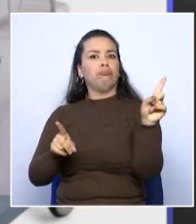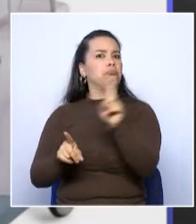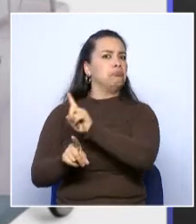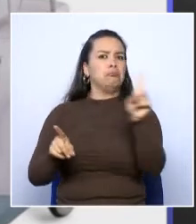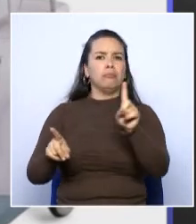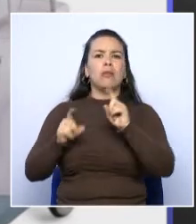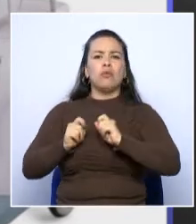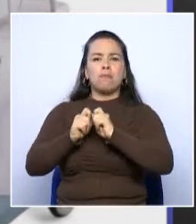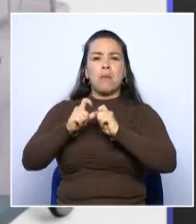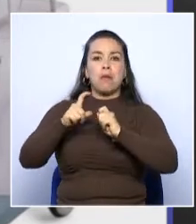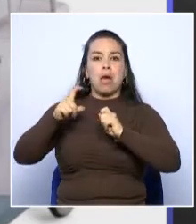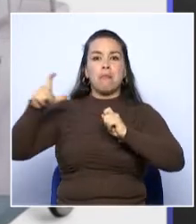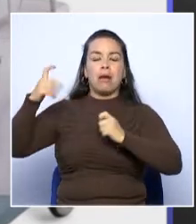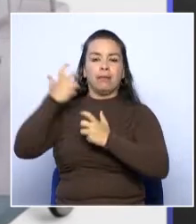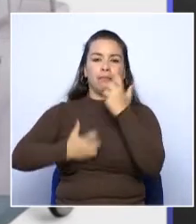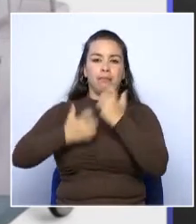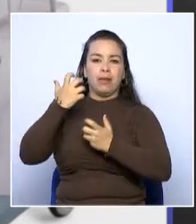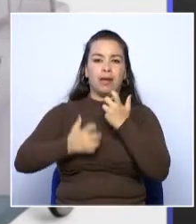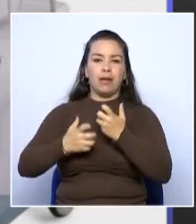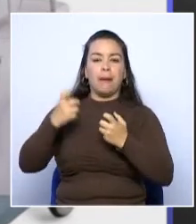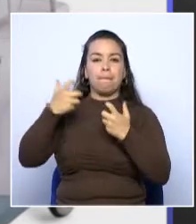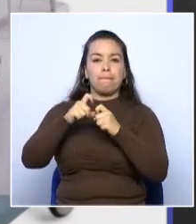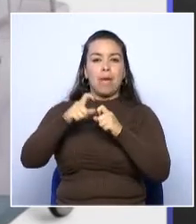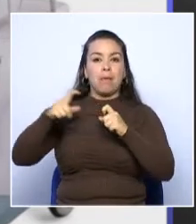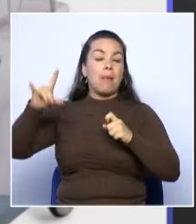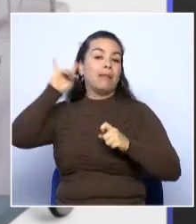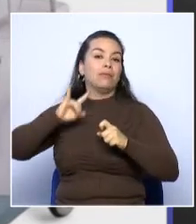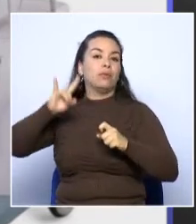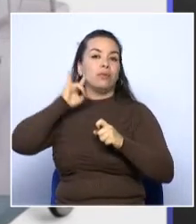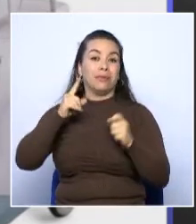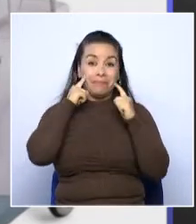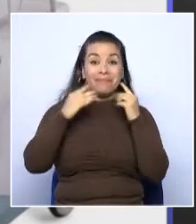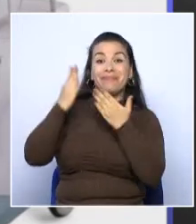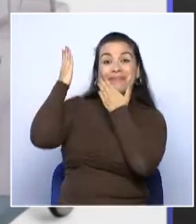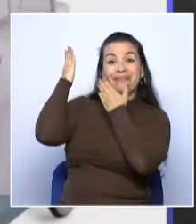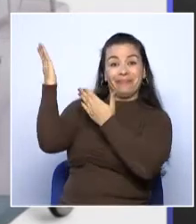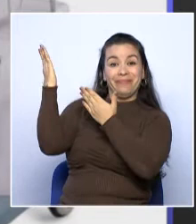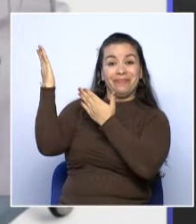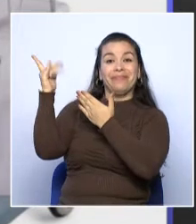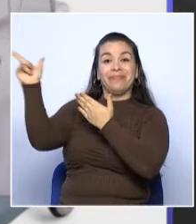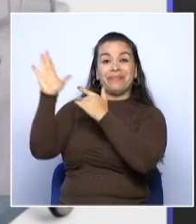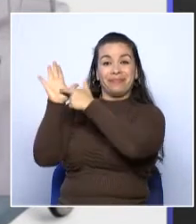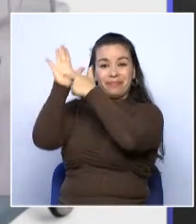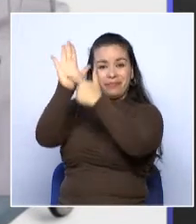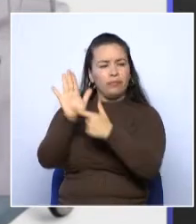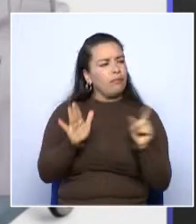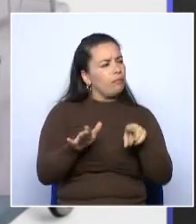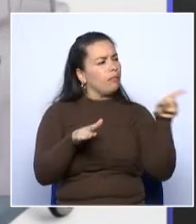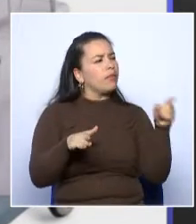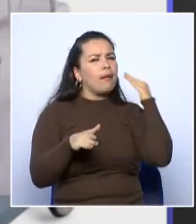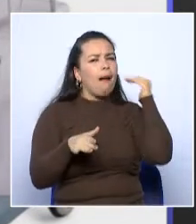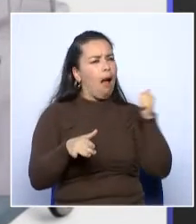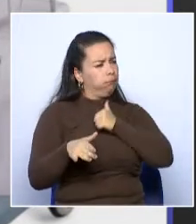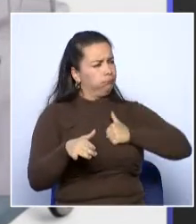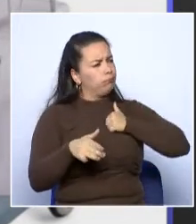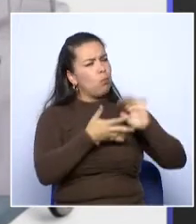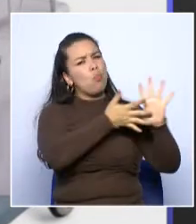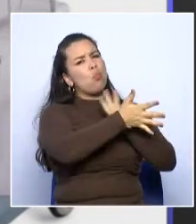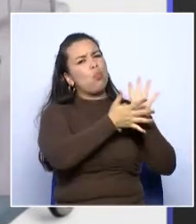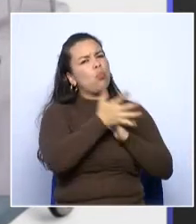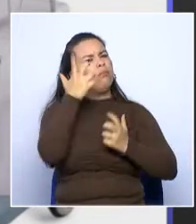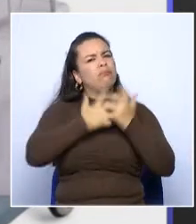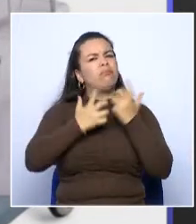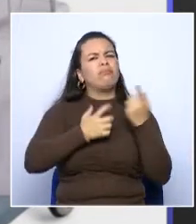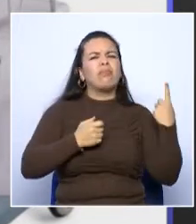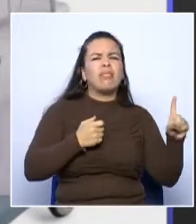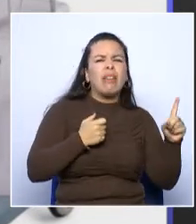onda mecánica del sonido. Ahí tenemos casualmente los equipos, doctora Mónica. Hablemos un poco de este equipo y